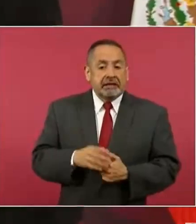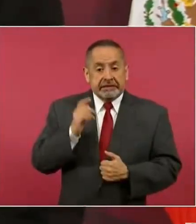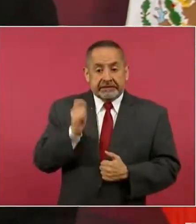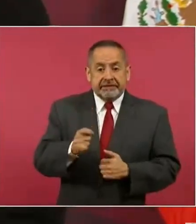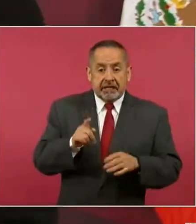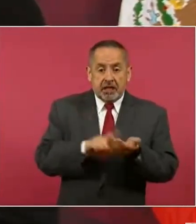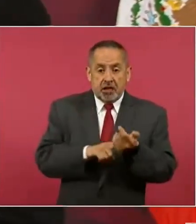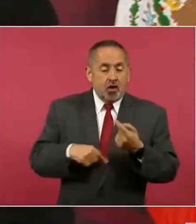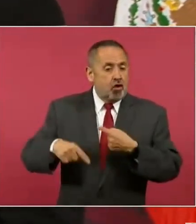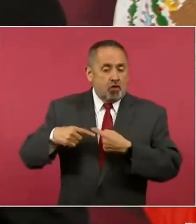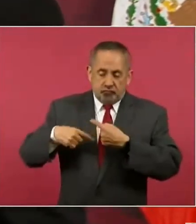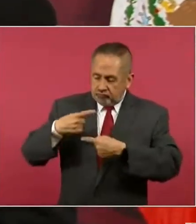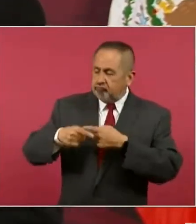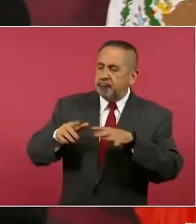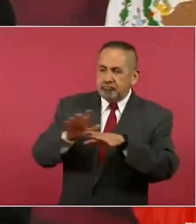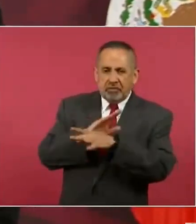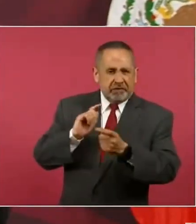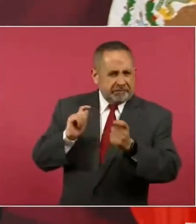significa que estamos llevando a cabo